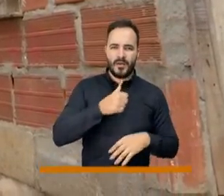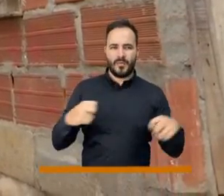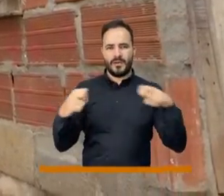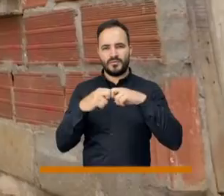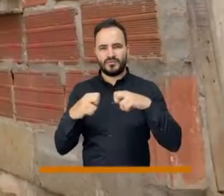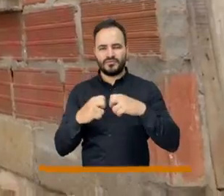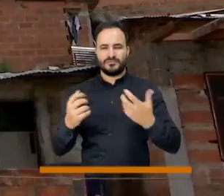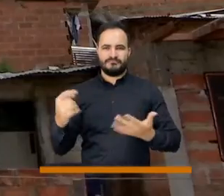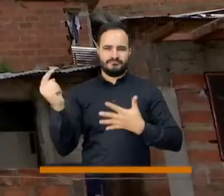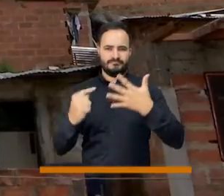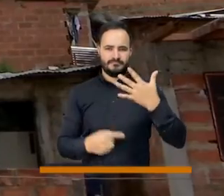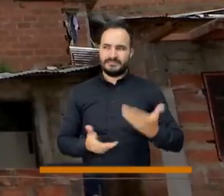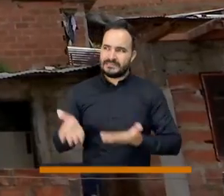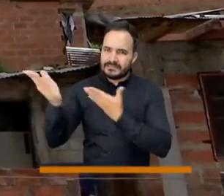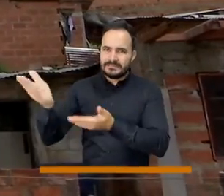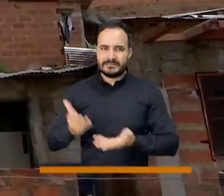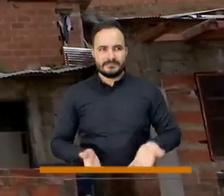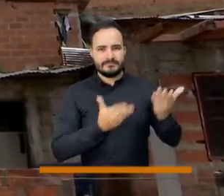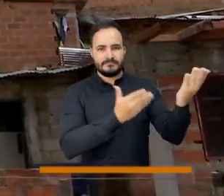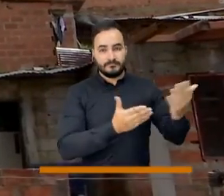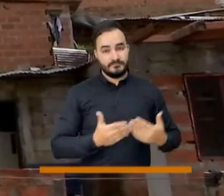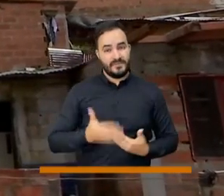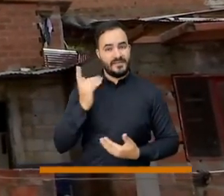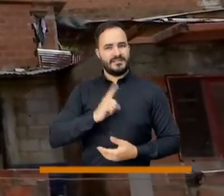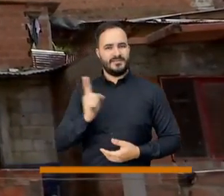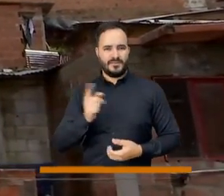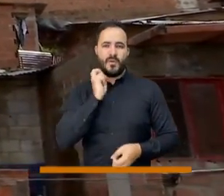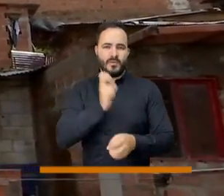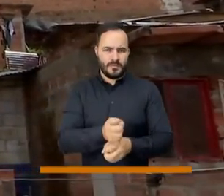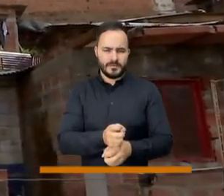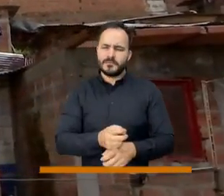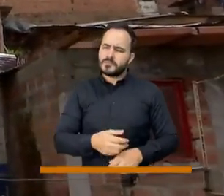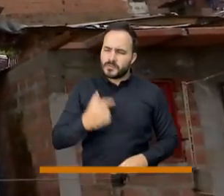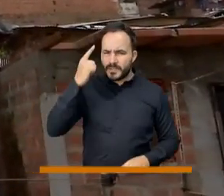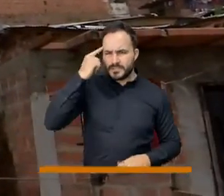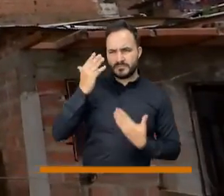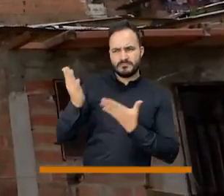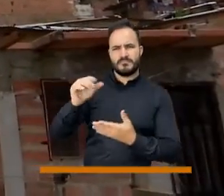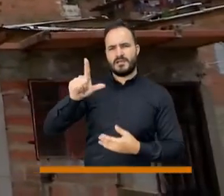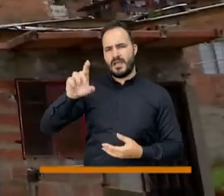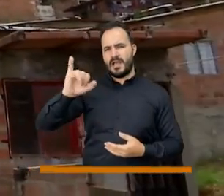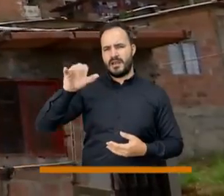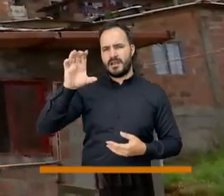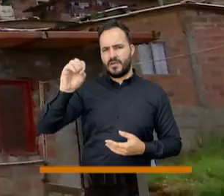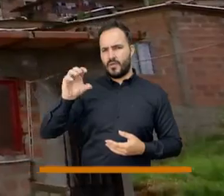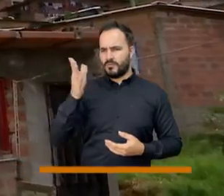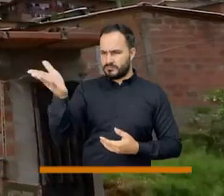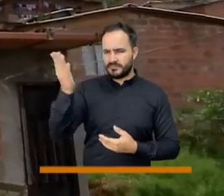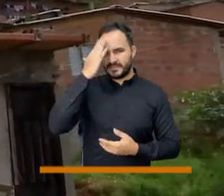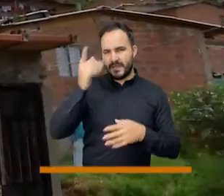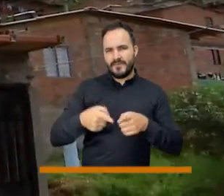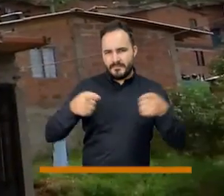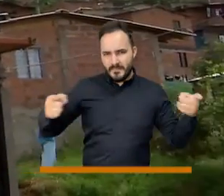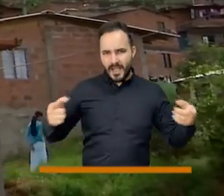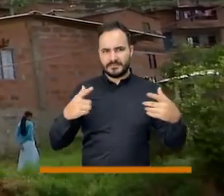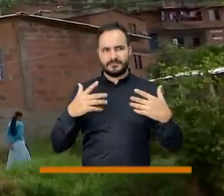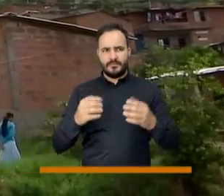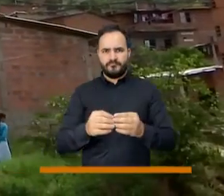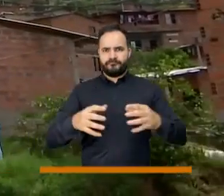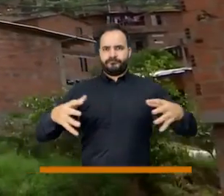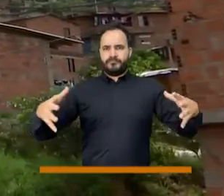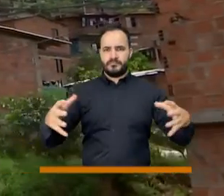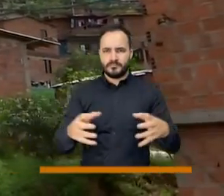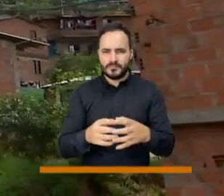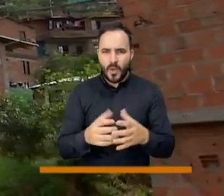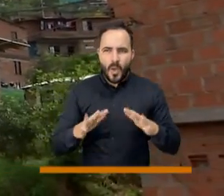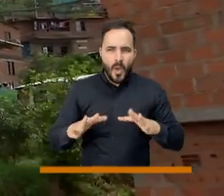esas comunidades. Y creo que en ese sentido, pues, Alejo nos puede hablar mucho sobre la importancia de la